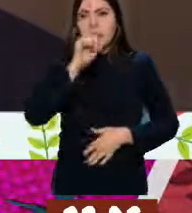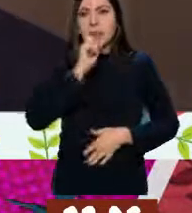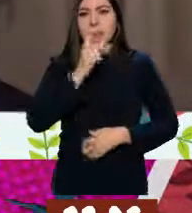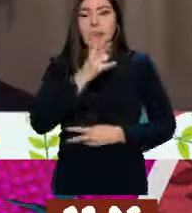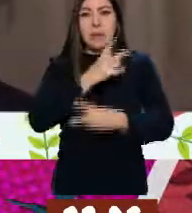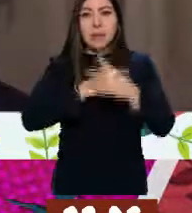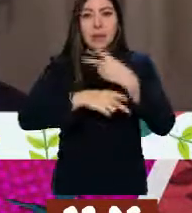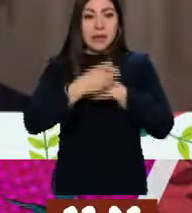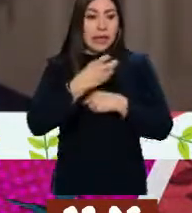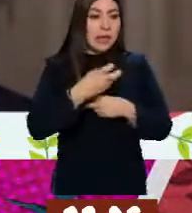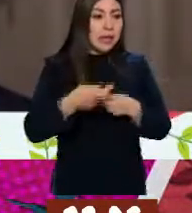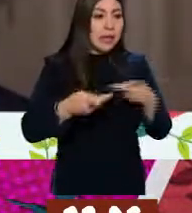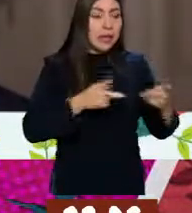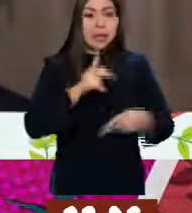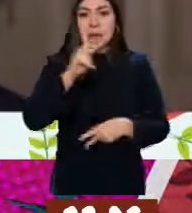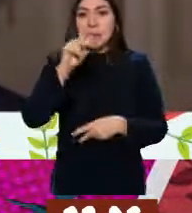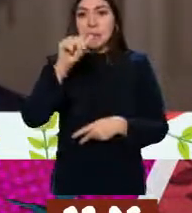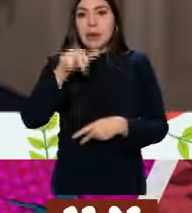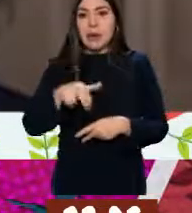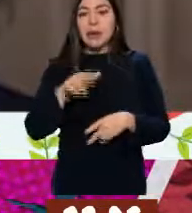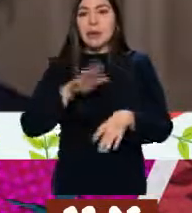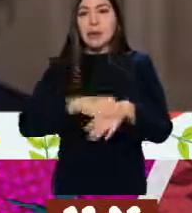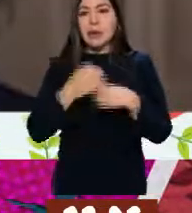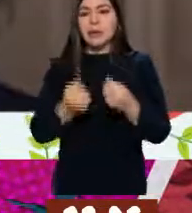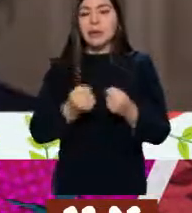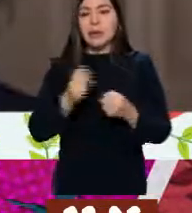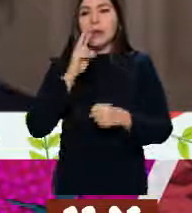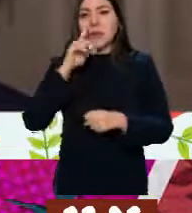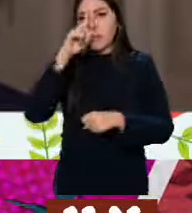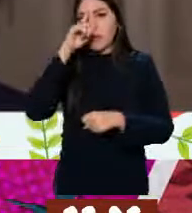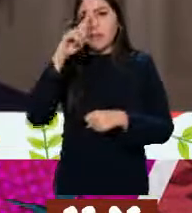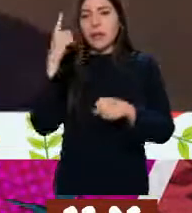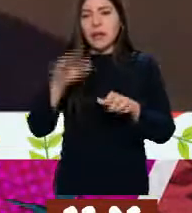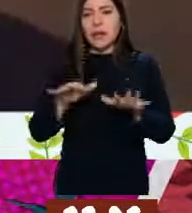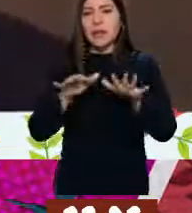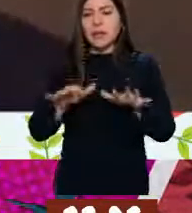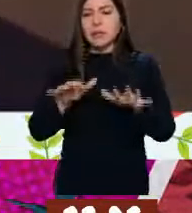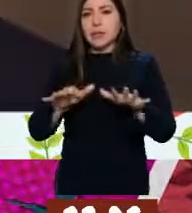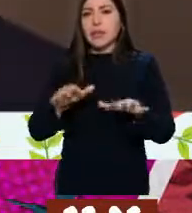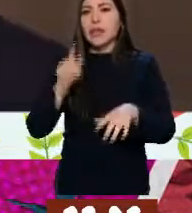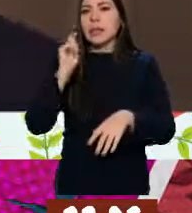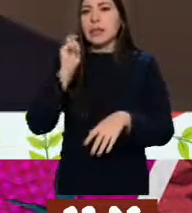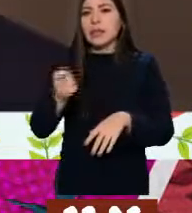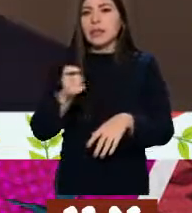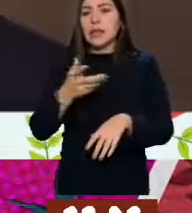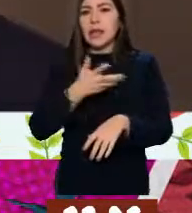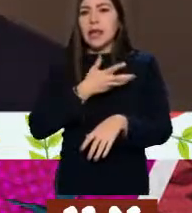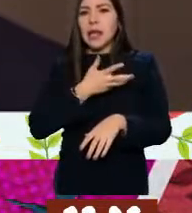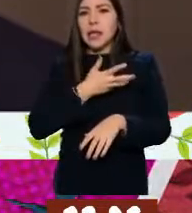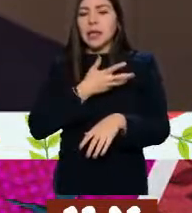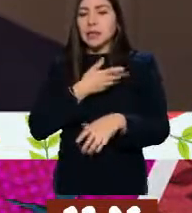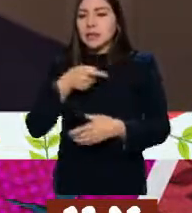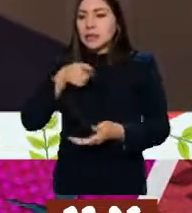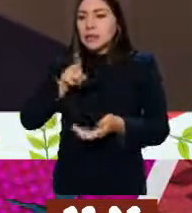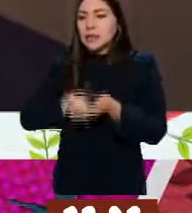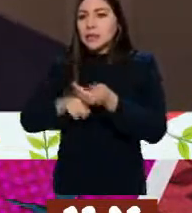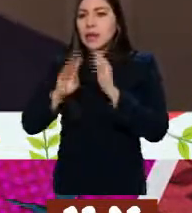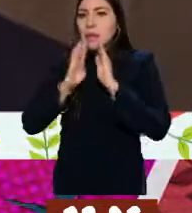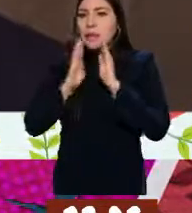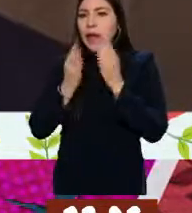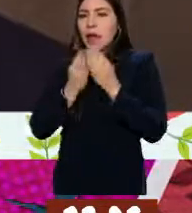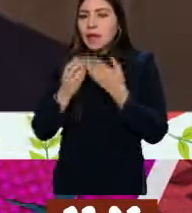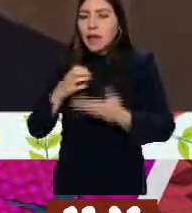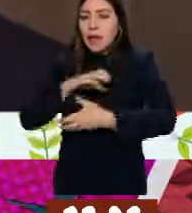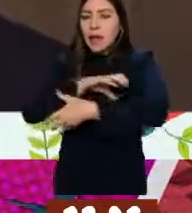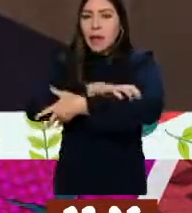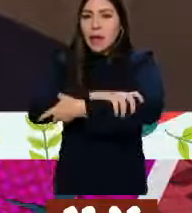fortaleció con esta estrategia algo que era muy evidente, ¿no? Estos vínculos muy oscuros entre el